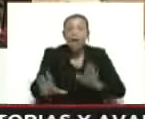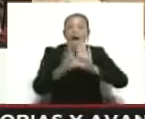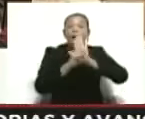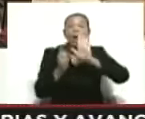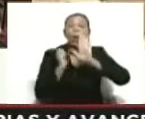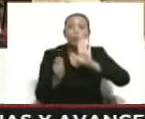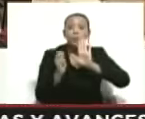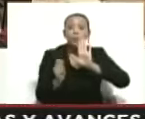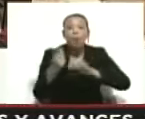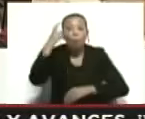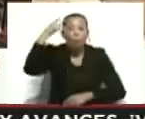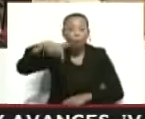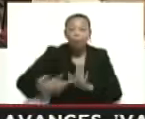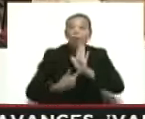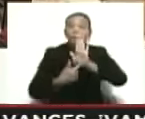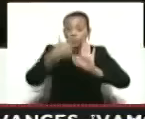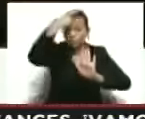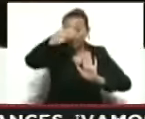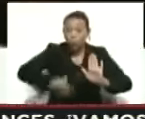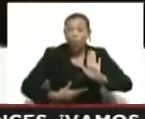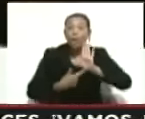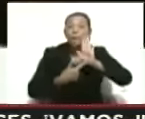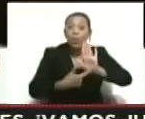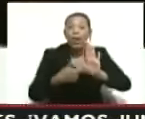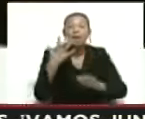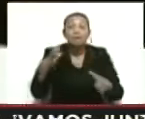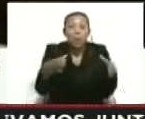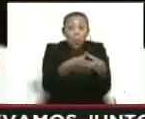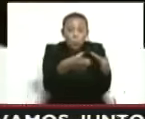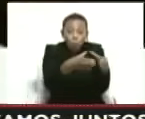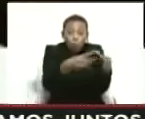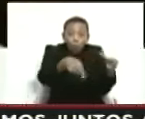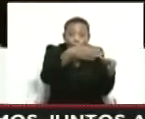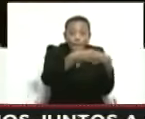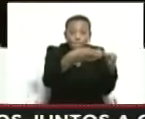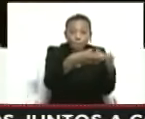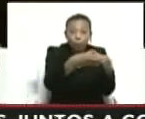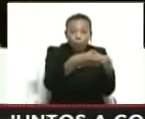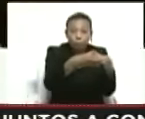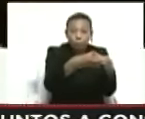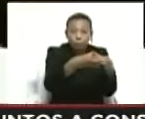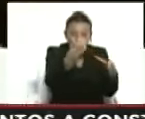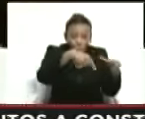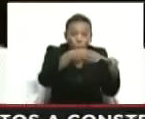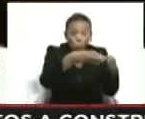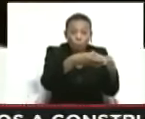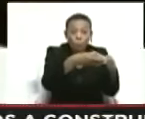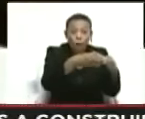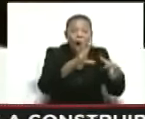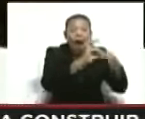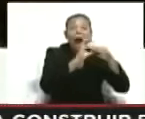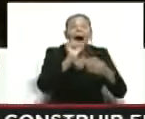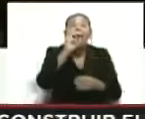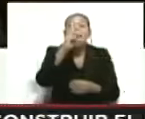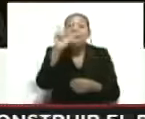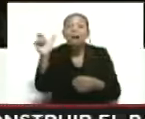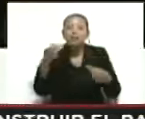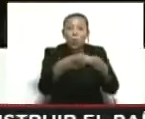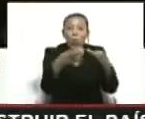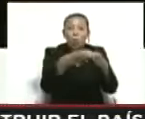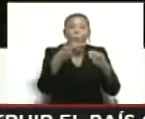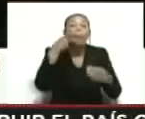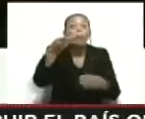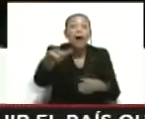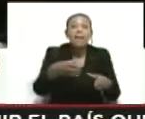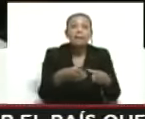Es por ello que hoy en representación de la fracción de la Alianza Democrática